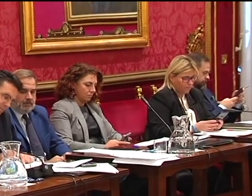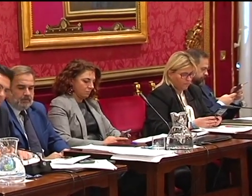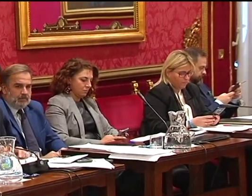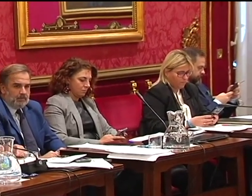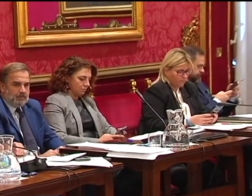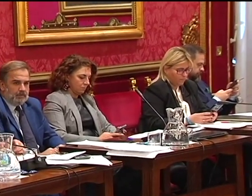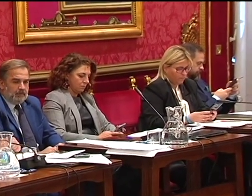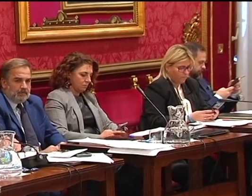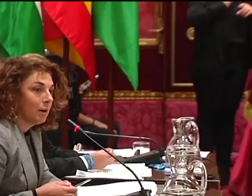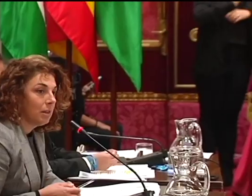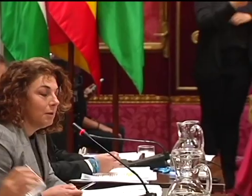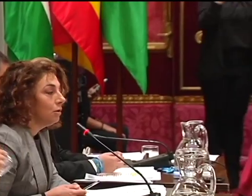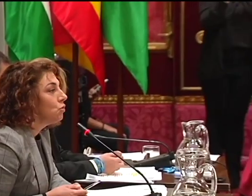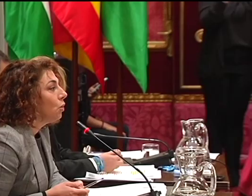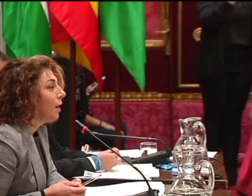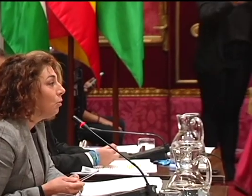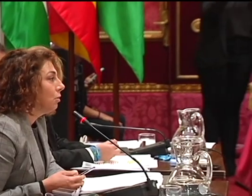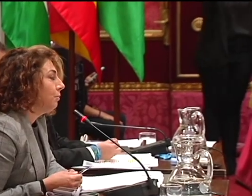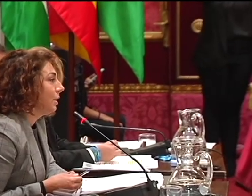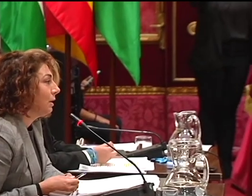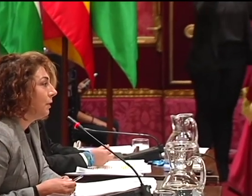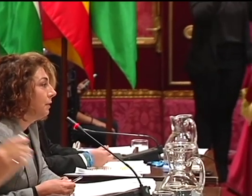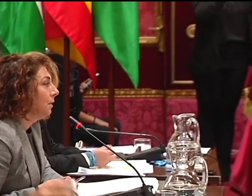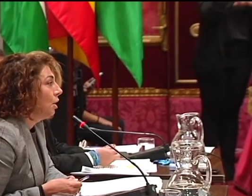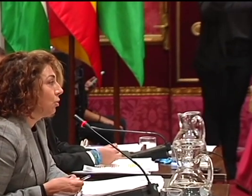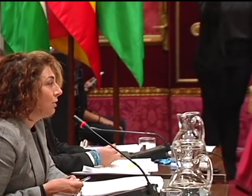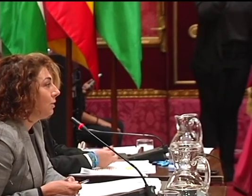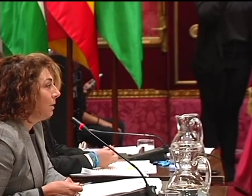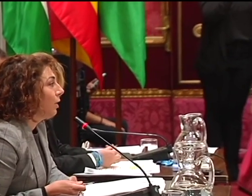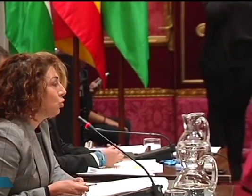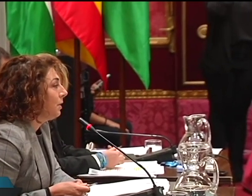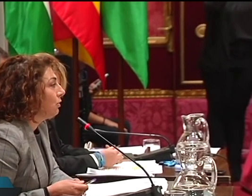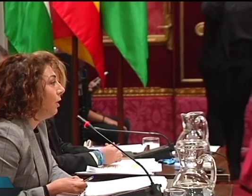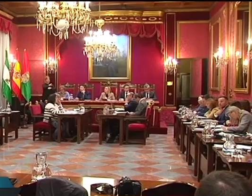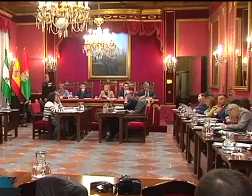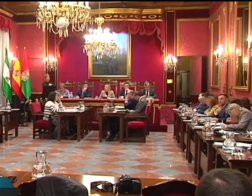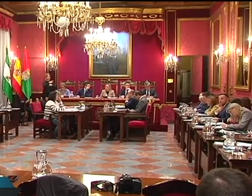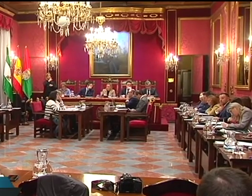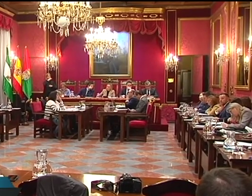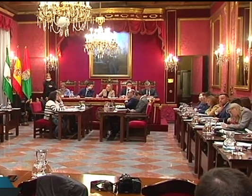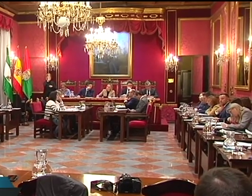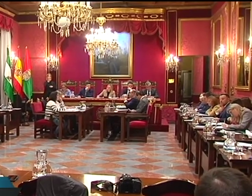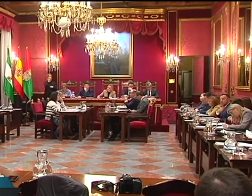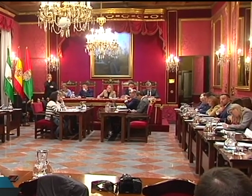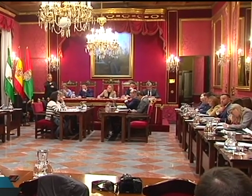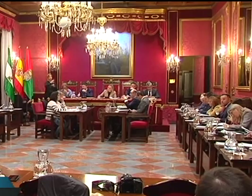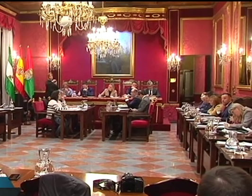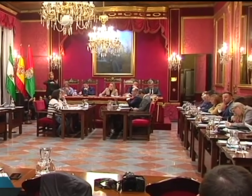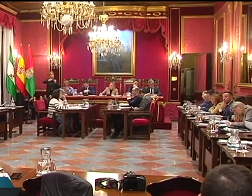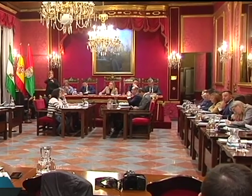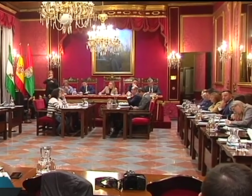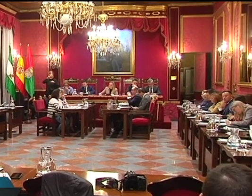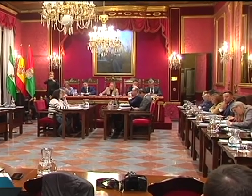ciudadanía acceda de manera gradual al cementerio, con el fin de evitar colapsos y problemas el día 1 de noviembre, exponiendo que esta suele ser avanzada por los